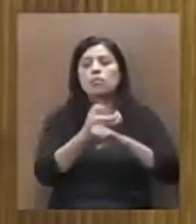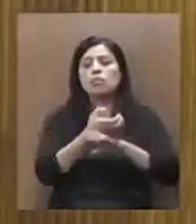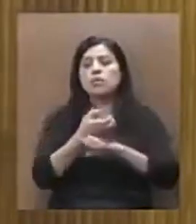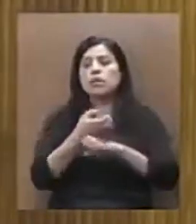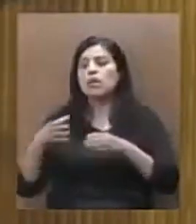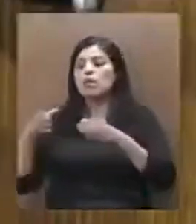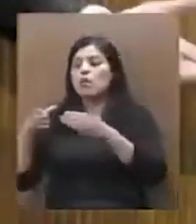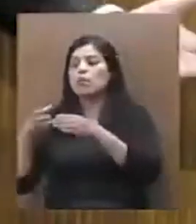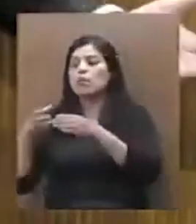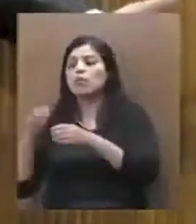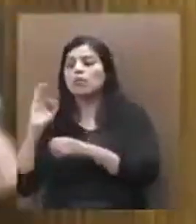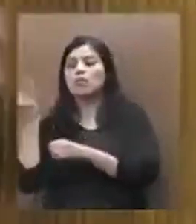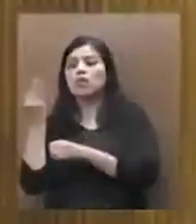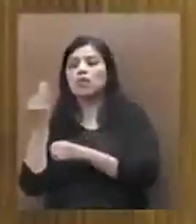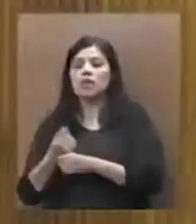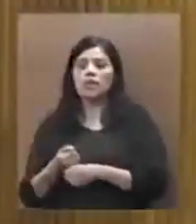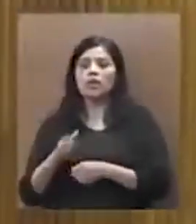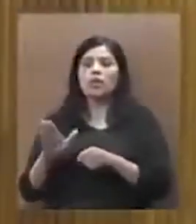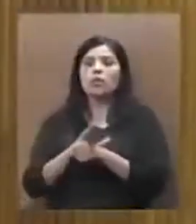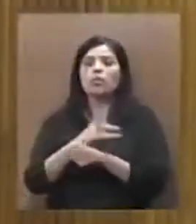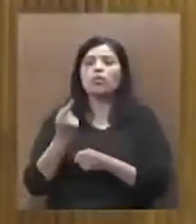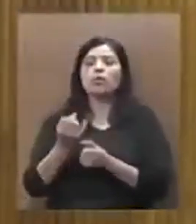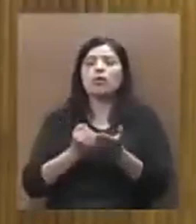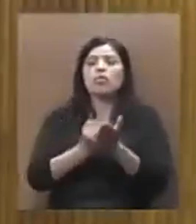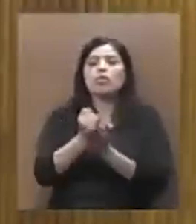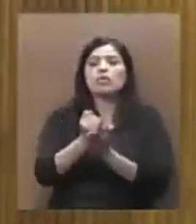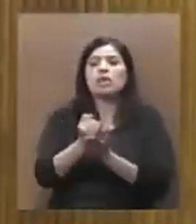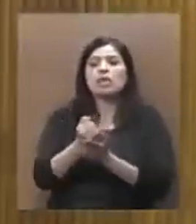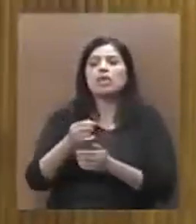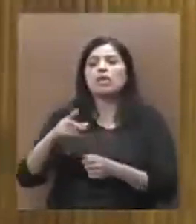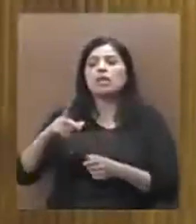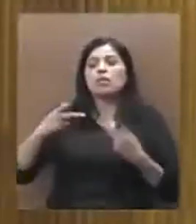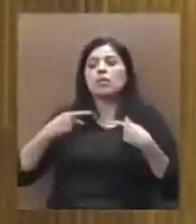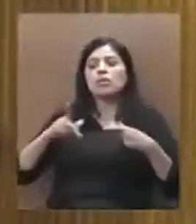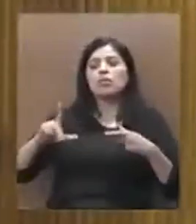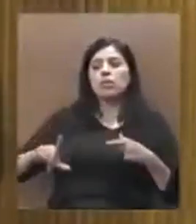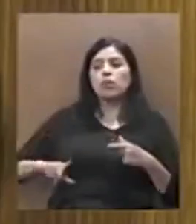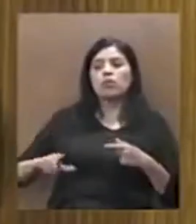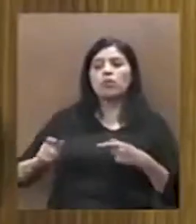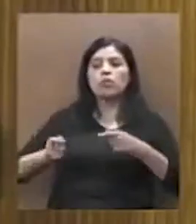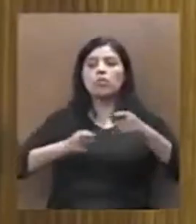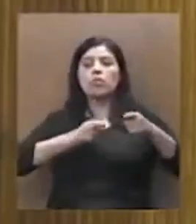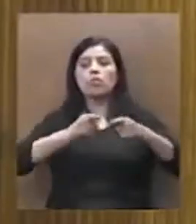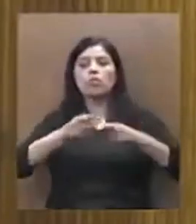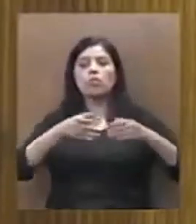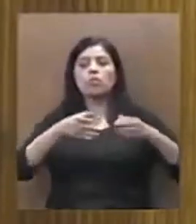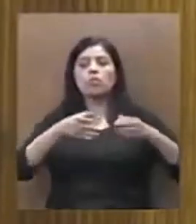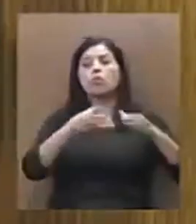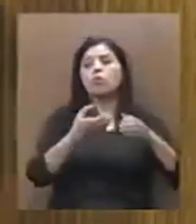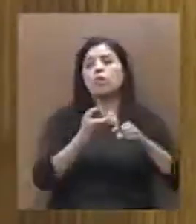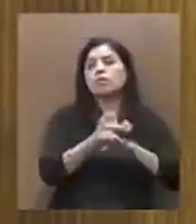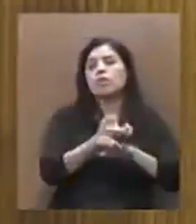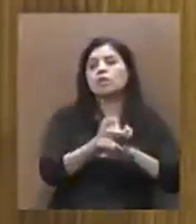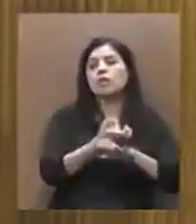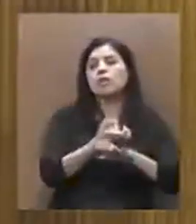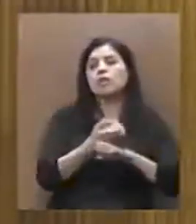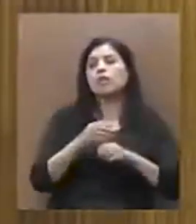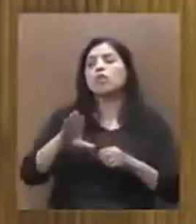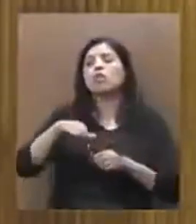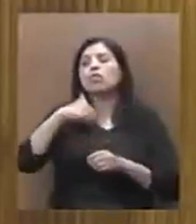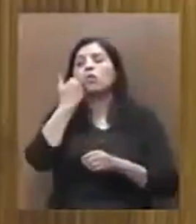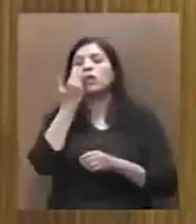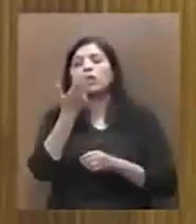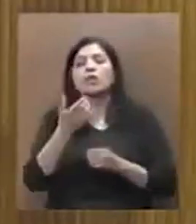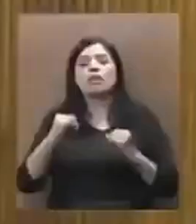y federales pero también por qué Porque lo que se determinaba ahí es que los gobernadores tenían control de las comisiones estatales electorales y lo que se